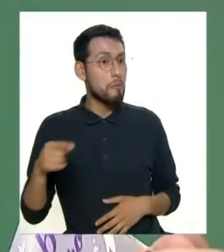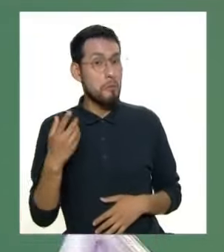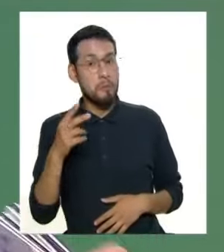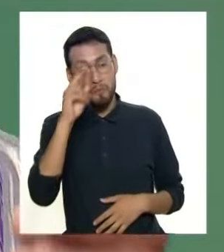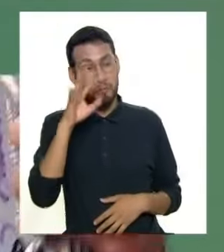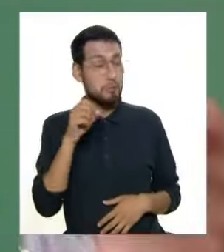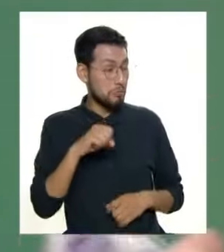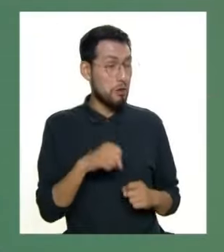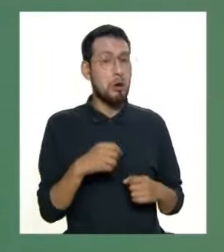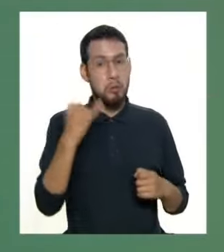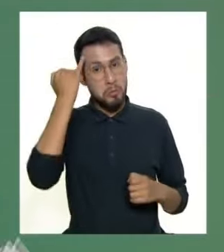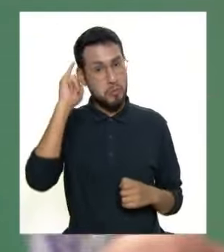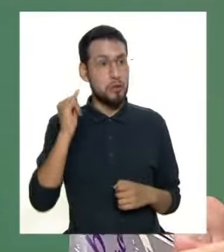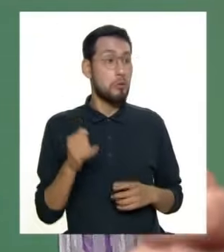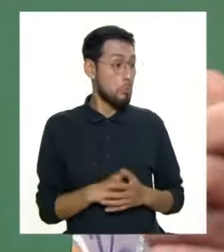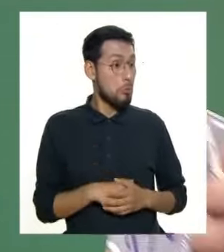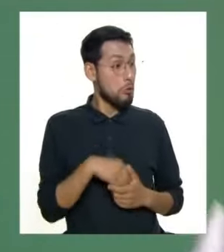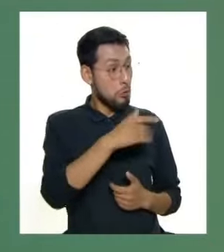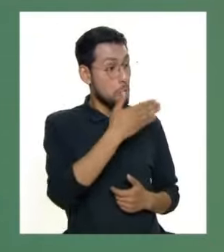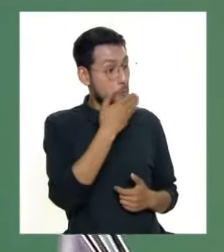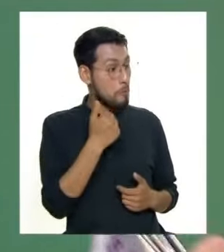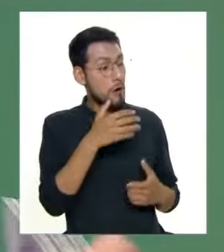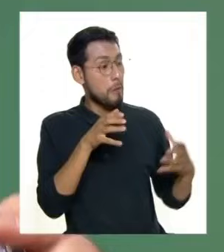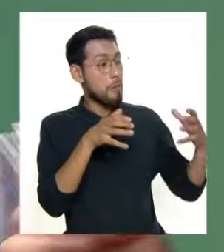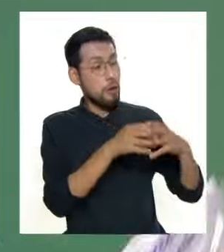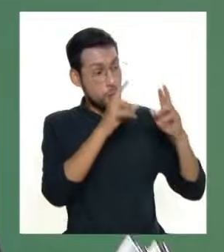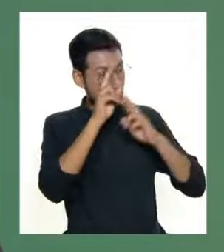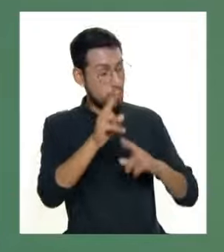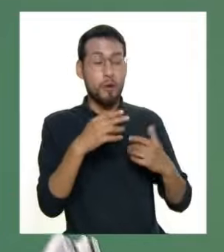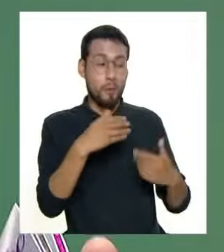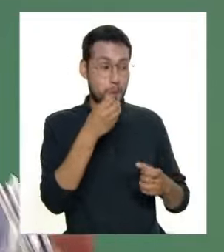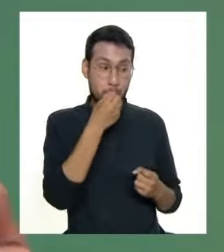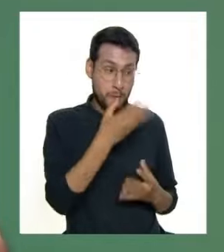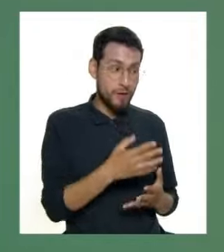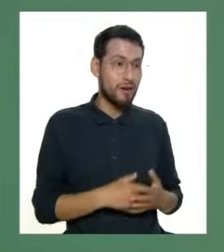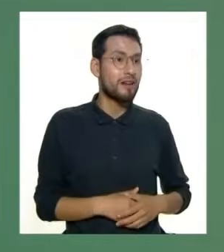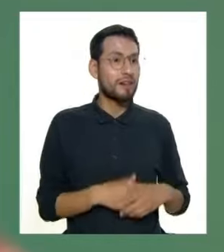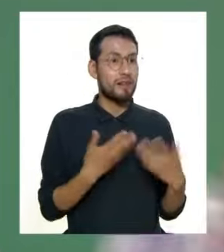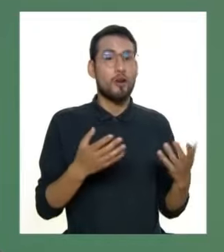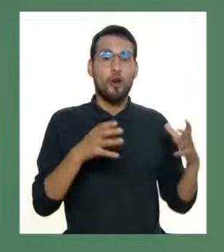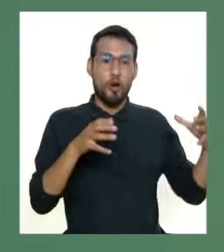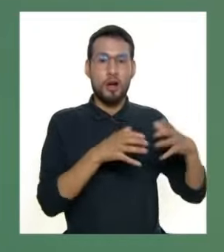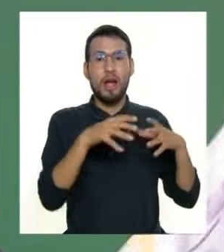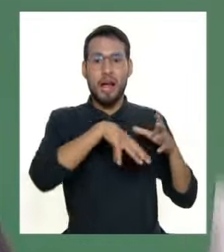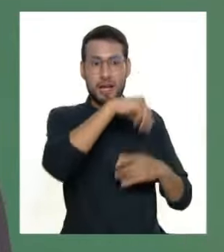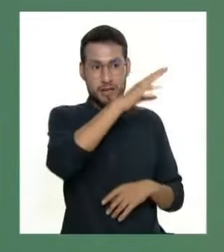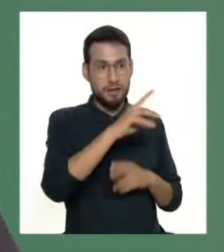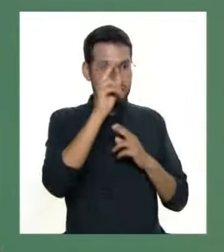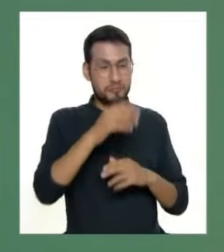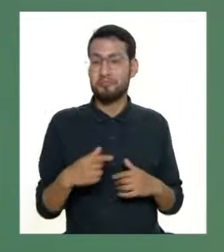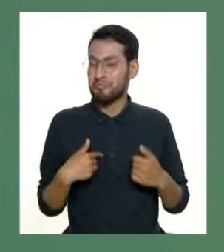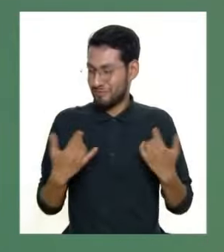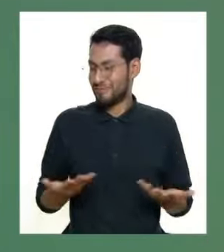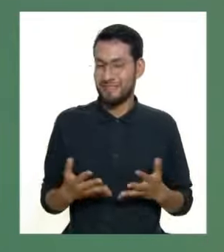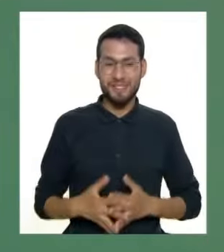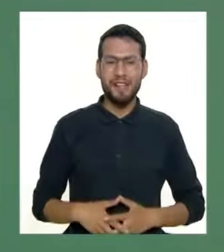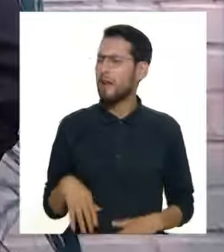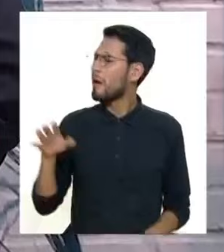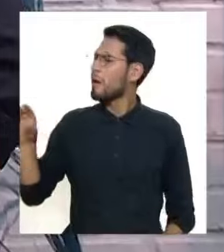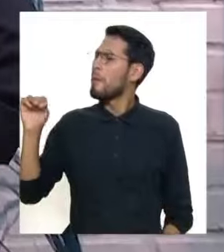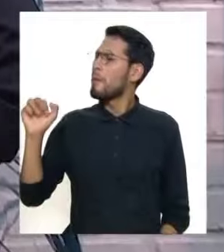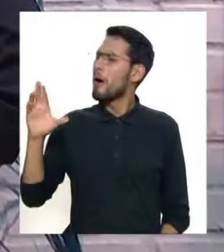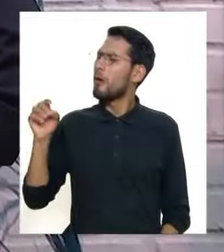el que prácticamente me dio la idea, oye, si ustedes hicieran un homenaje, sería espectacular, una orquesta extranjera. Ajá. Y aquí estamos. Marco, ¿y cómo te